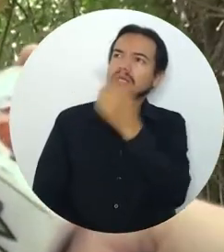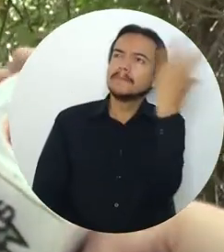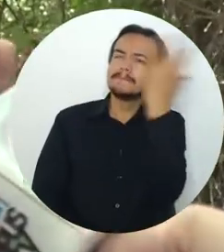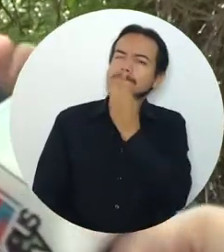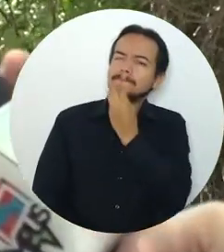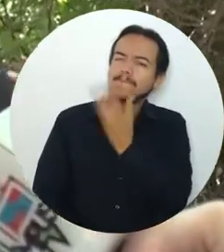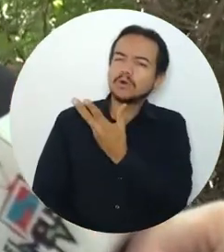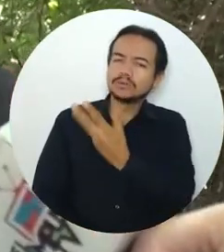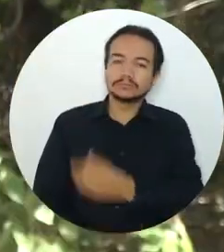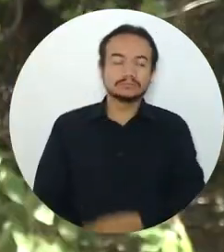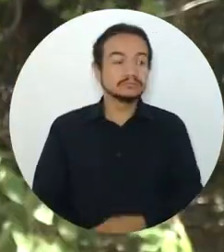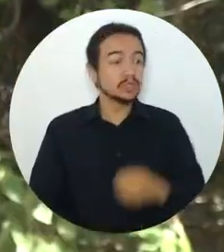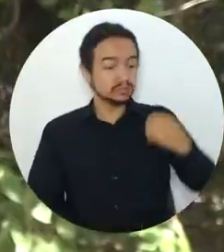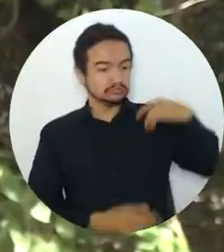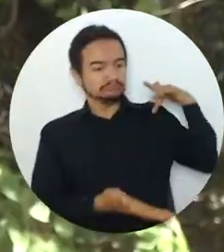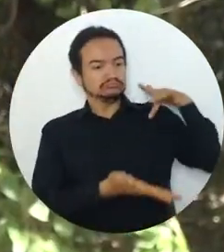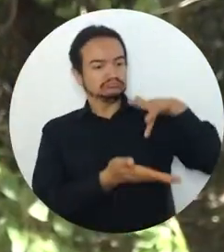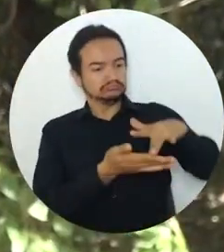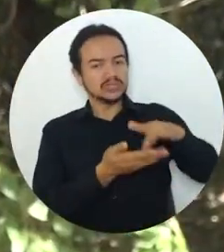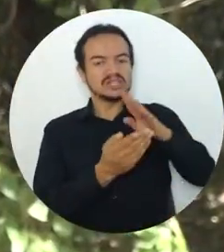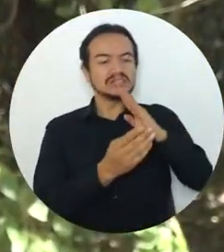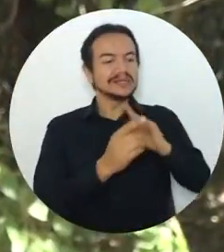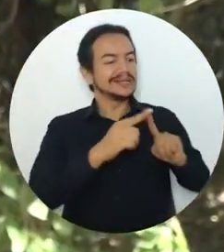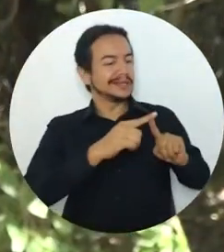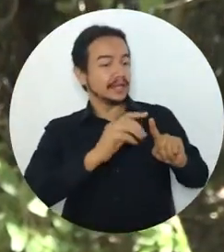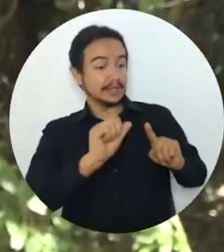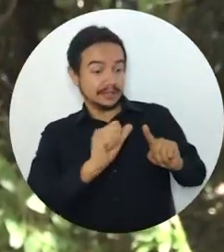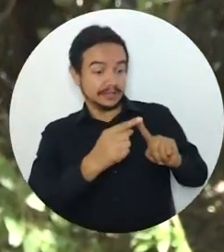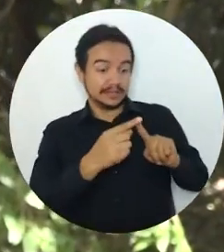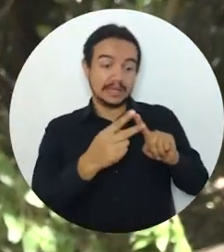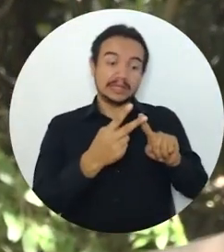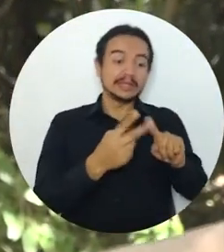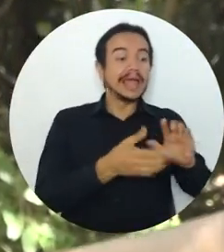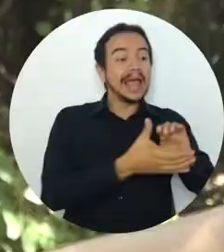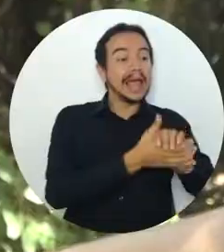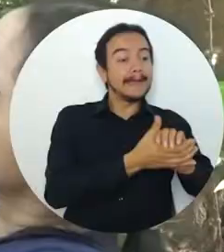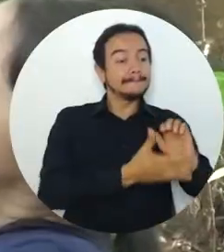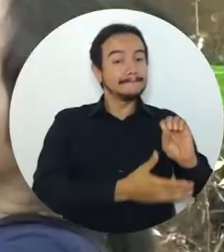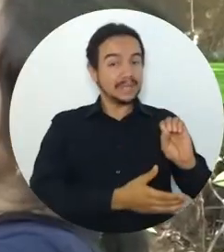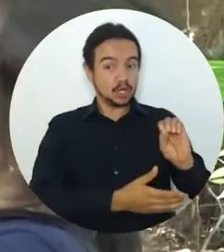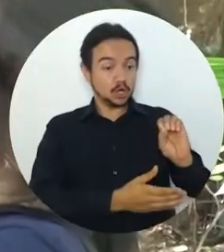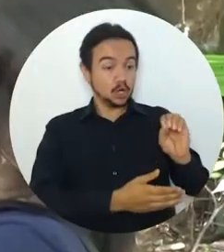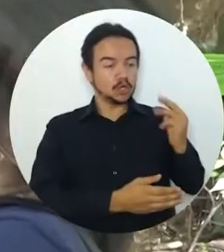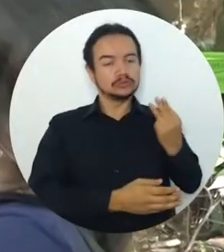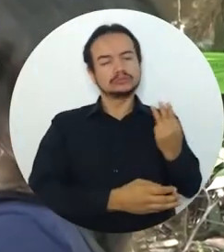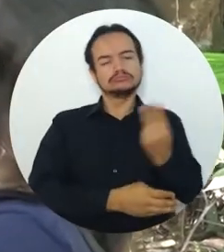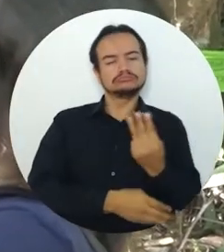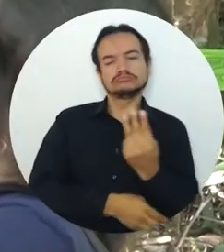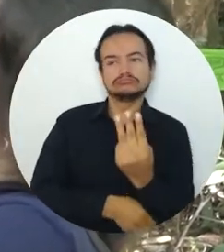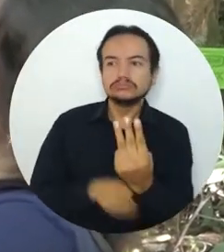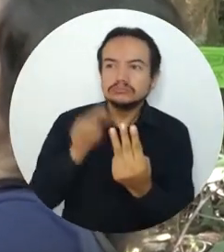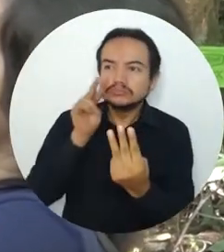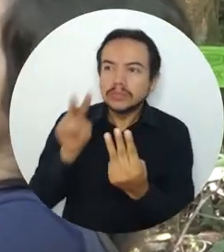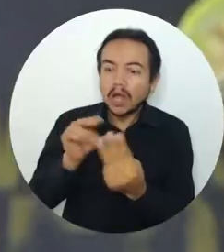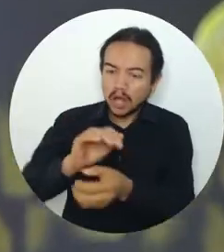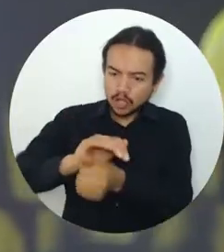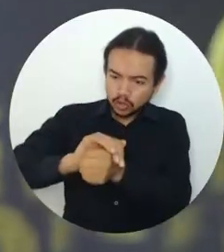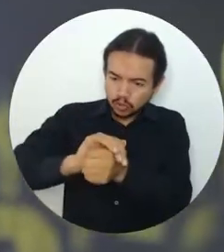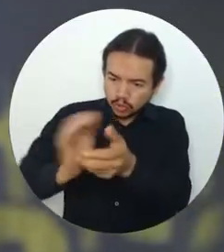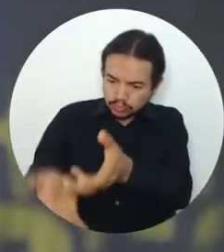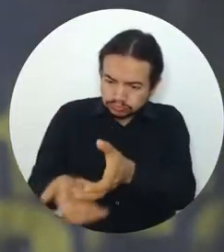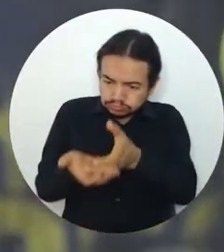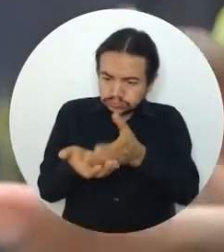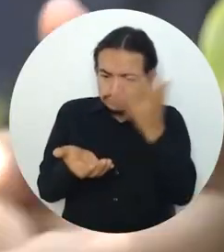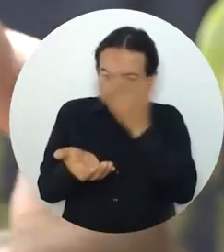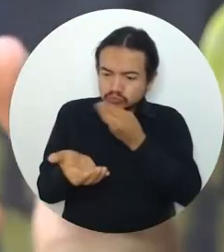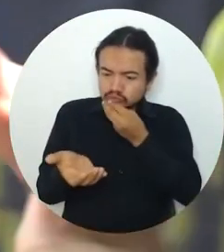bien bonita. Yo vine a este recorrido con mi tía y con un amiguito. Me gustó la tortuga porque son